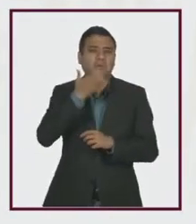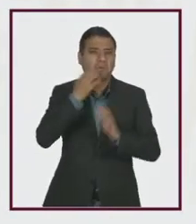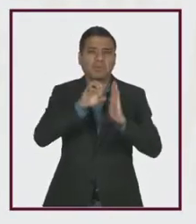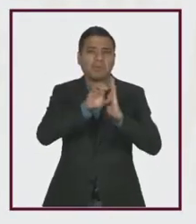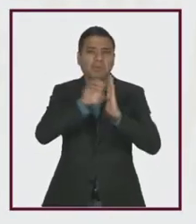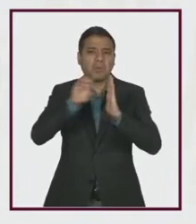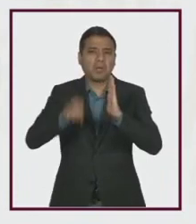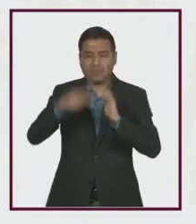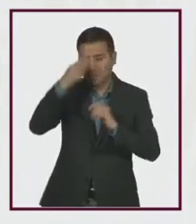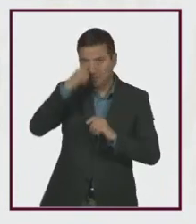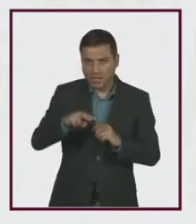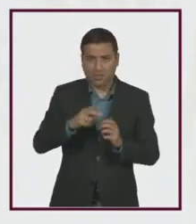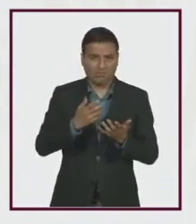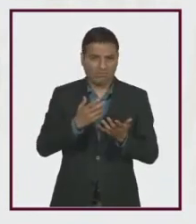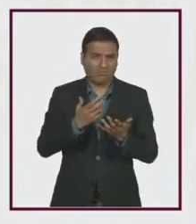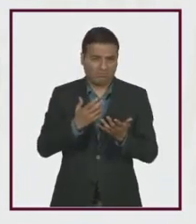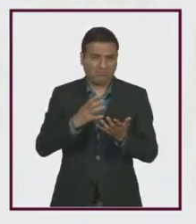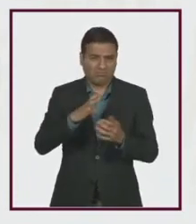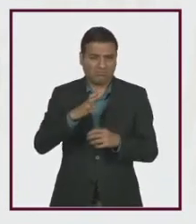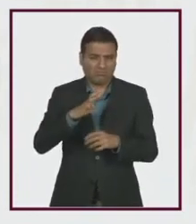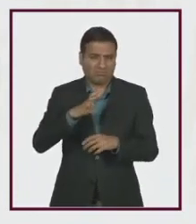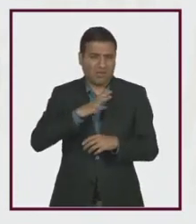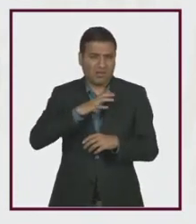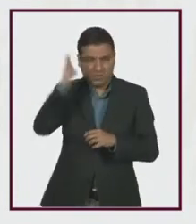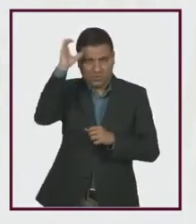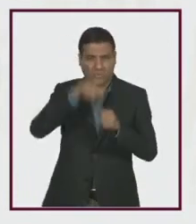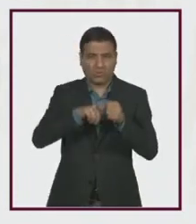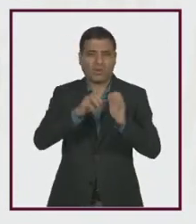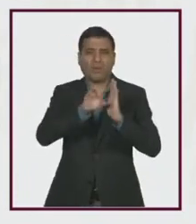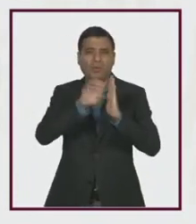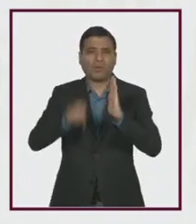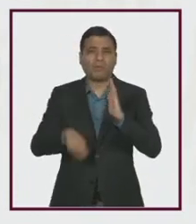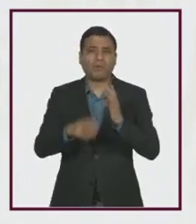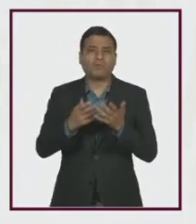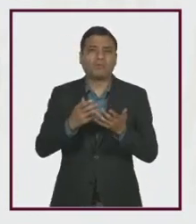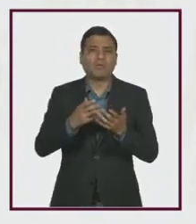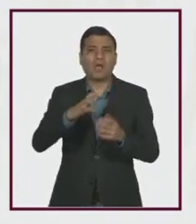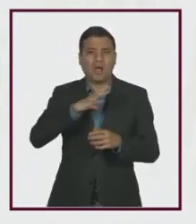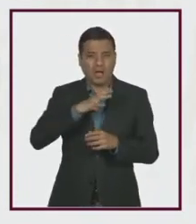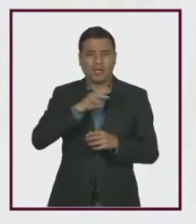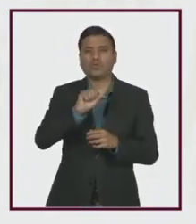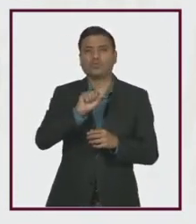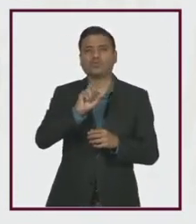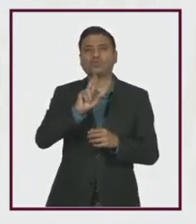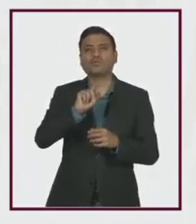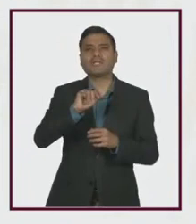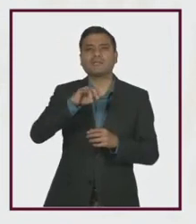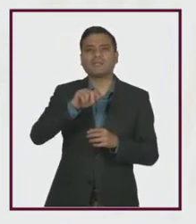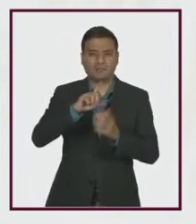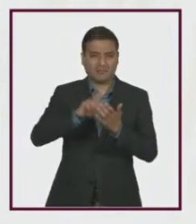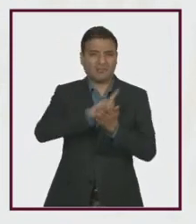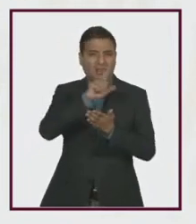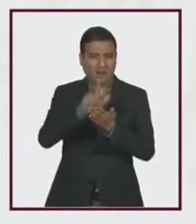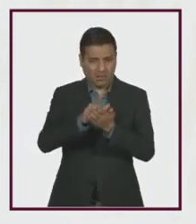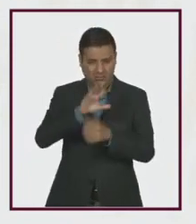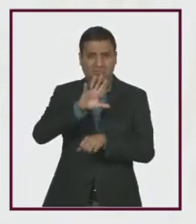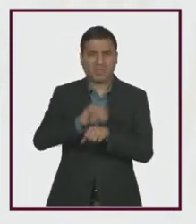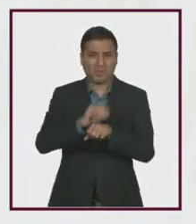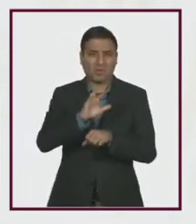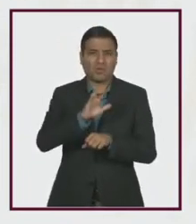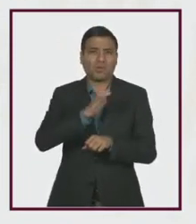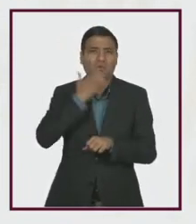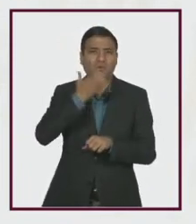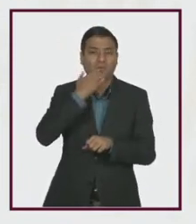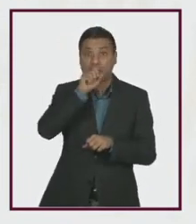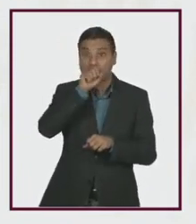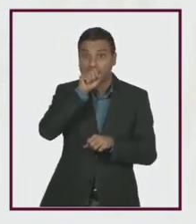¿no? Tanto, bueno, por una parte las sustancias legales pues son muy normalizadas y por otro lado hay lugares en nuestro país donde hay ciertos rituales